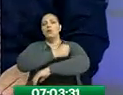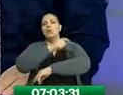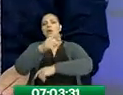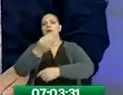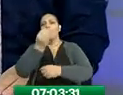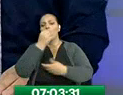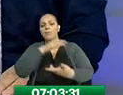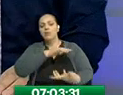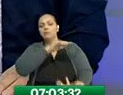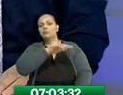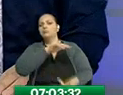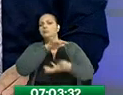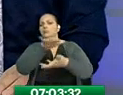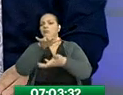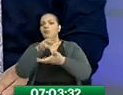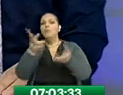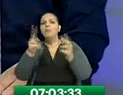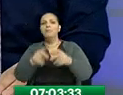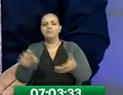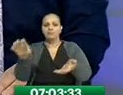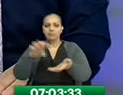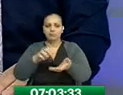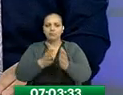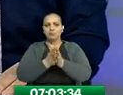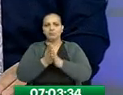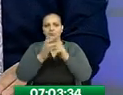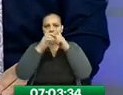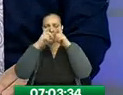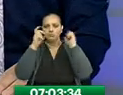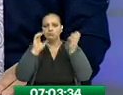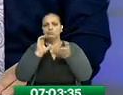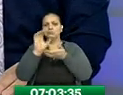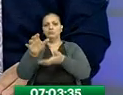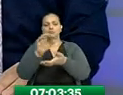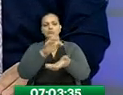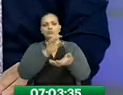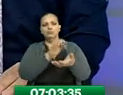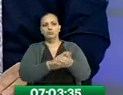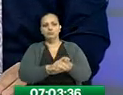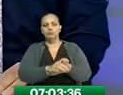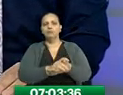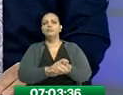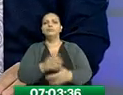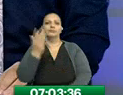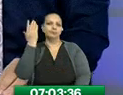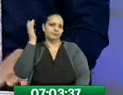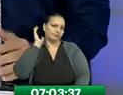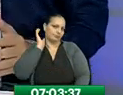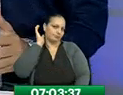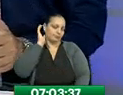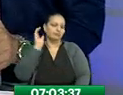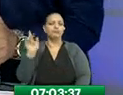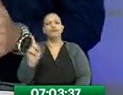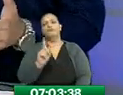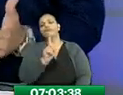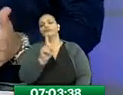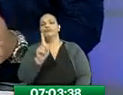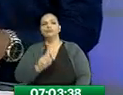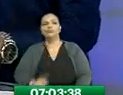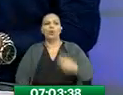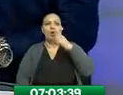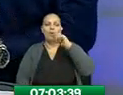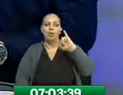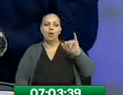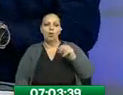de alimentos y de desinfección. Julio César Saona acompañó a la alcaldesa Cintia Viteri, quien se refirió además a